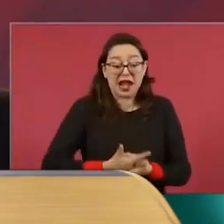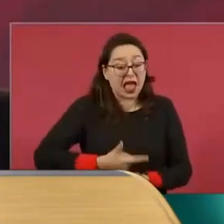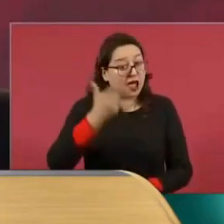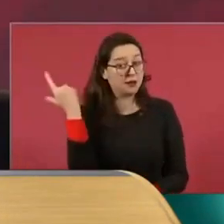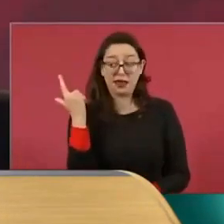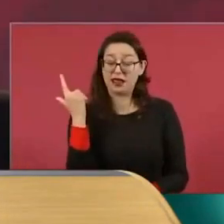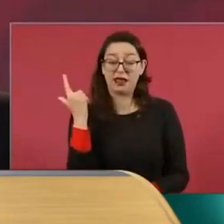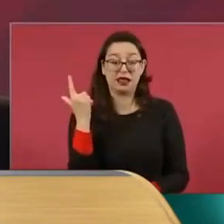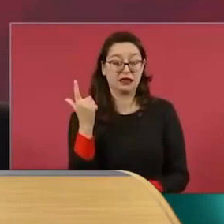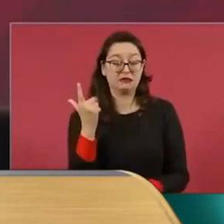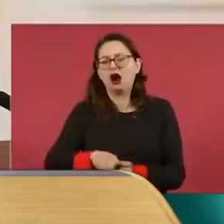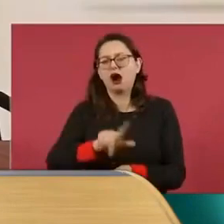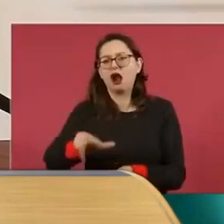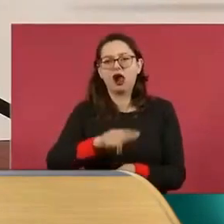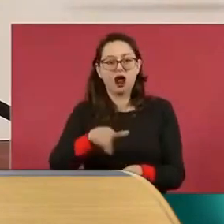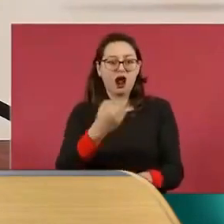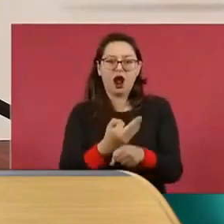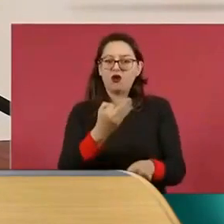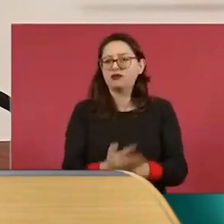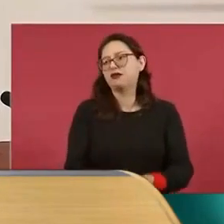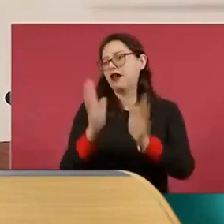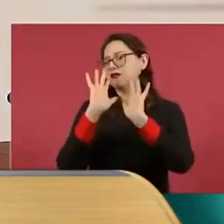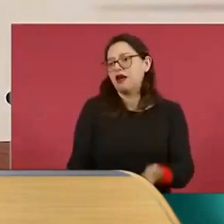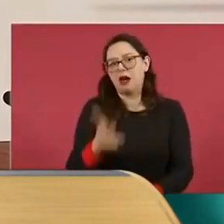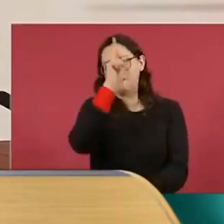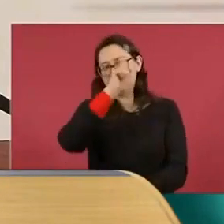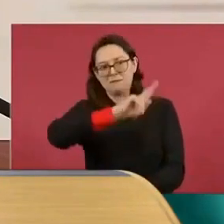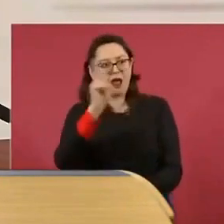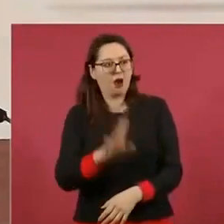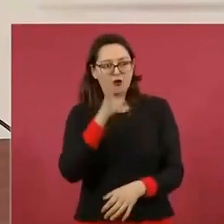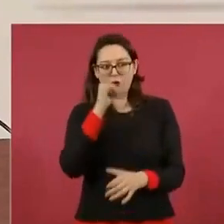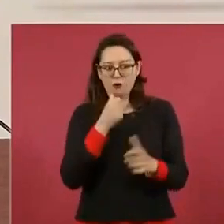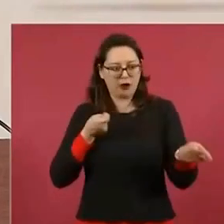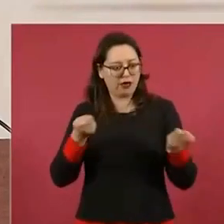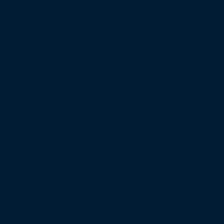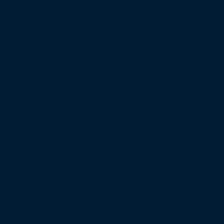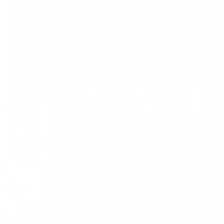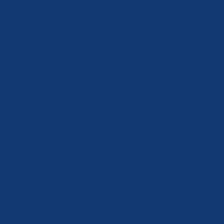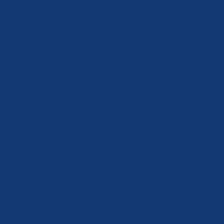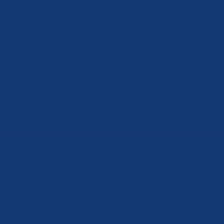distintas circunstancias, factores.